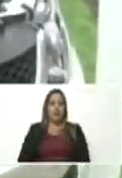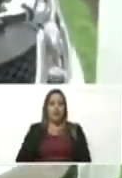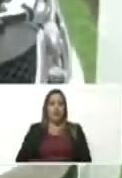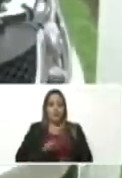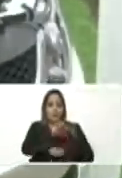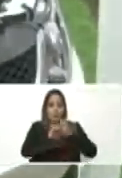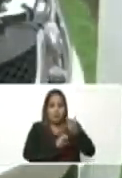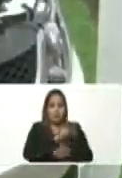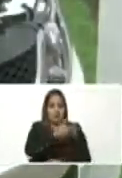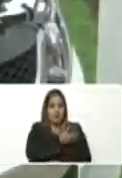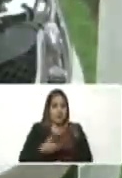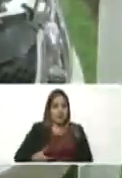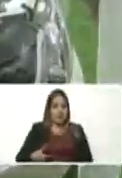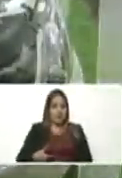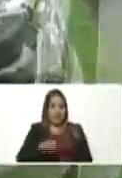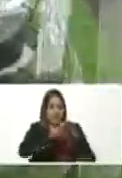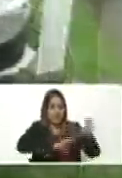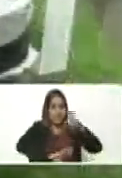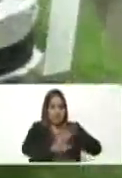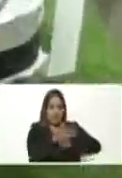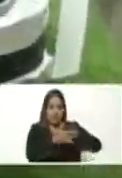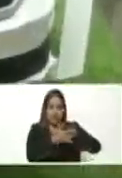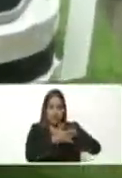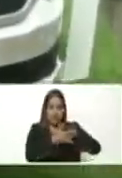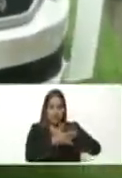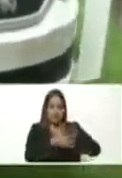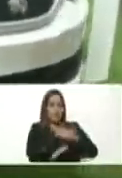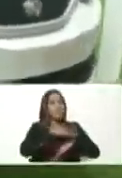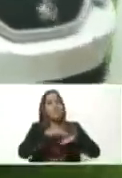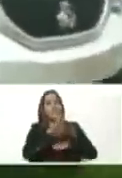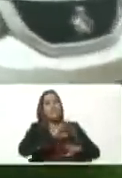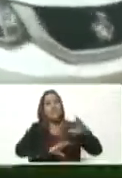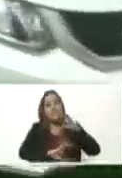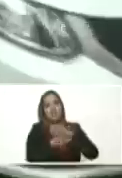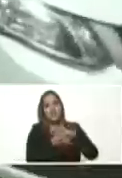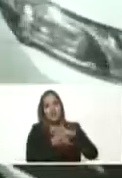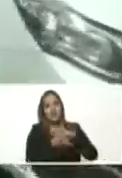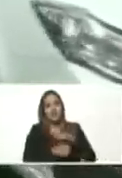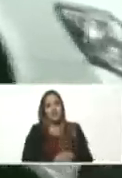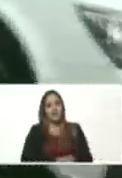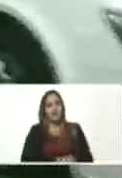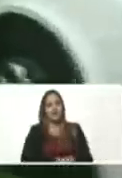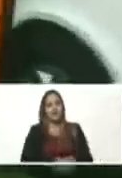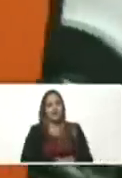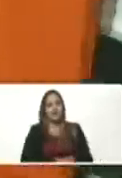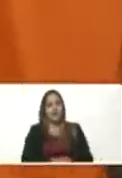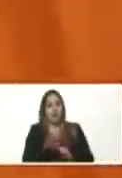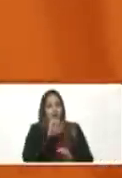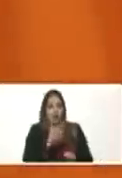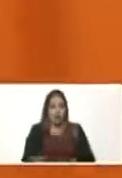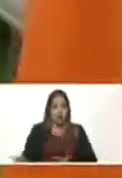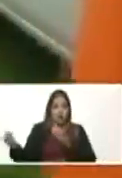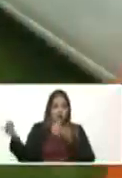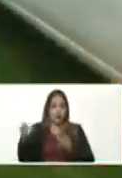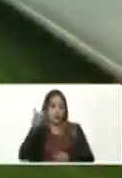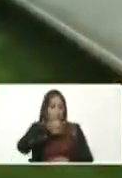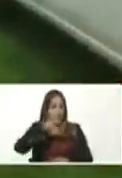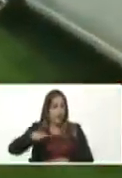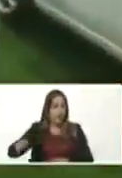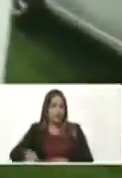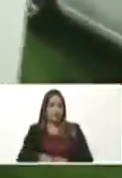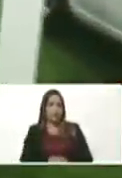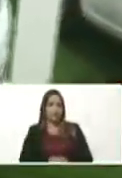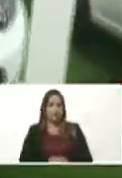Tecnología. Ministra de Ciencia y Tecnología, también vamos a mostrarle a nuestro pueblo